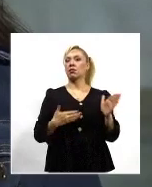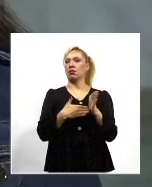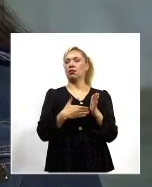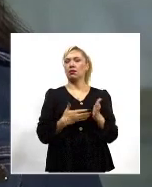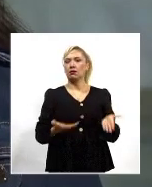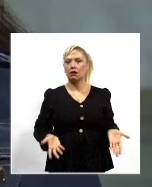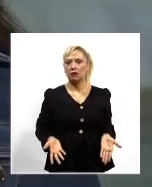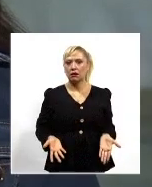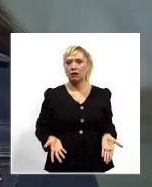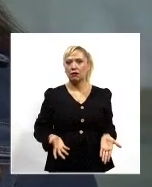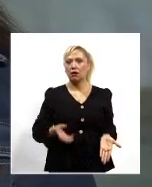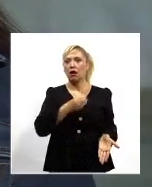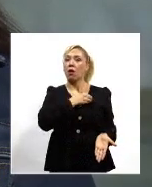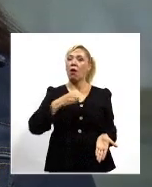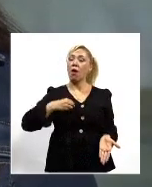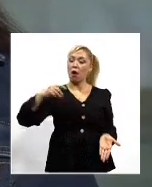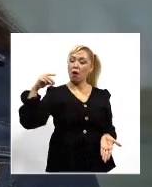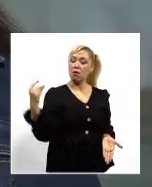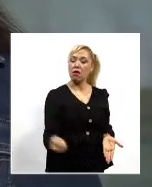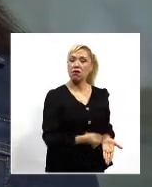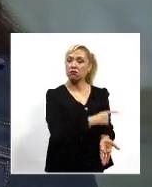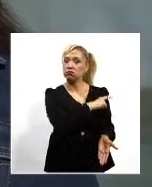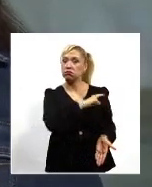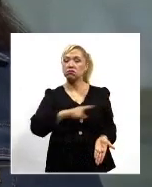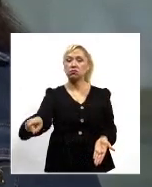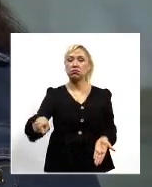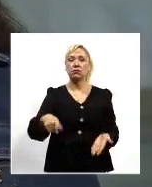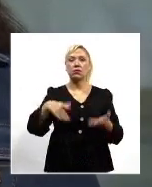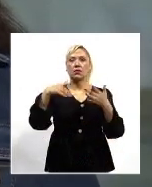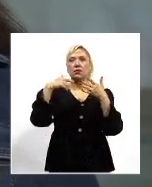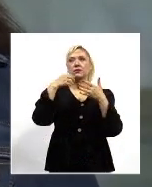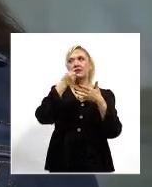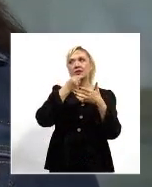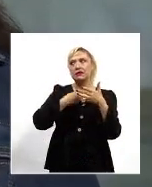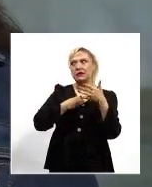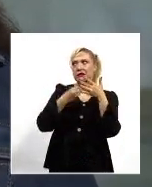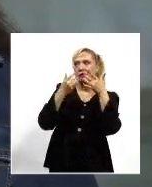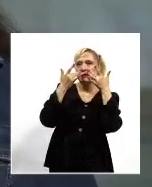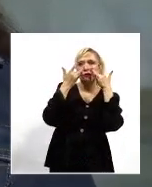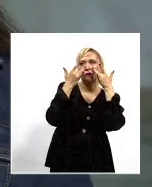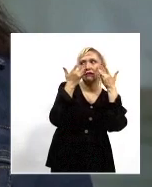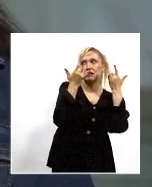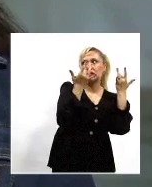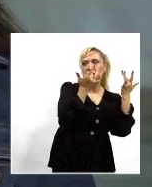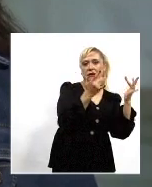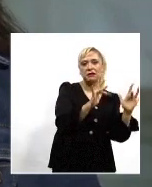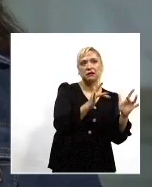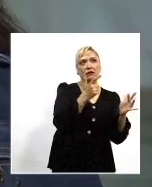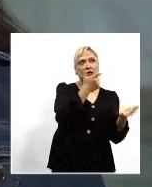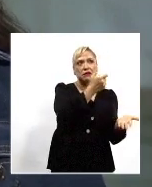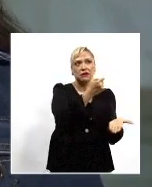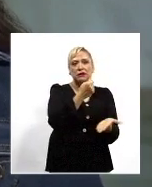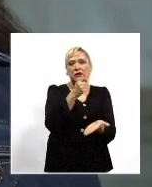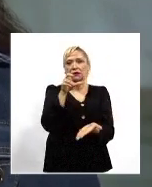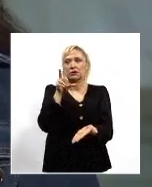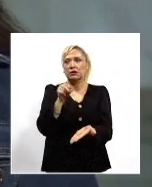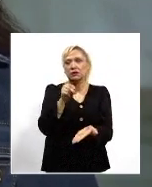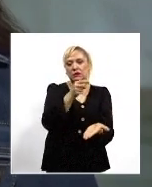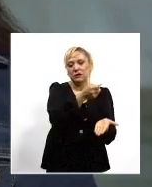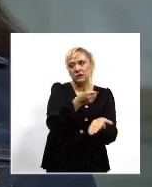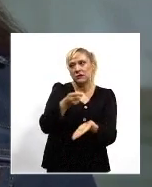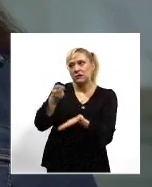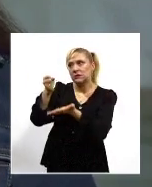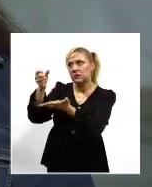derechos se nos obliga a renunciar a un recurso económico, puede ser